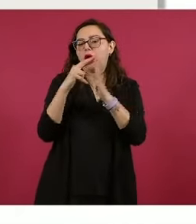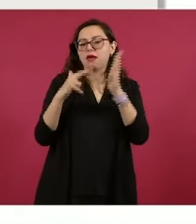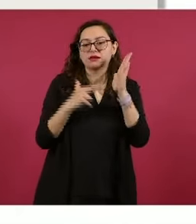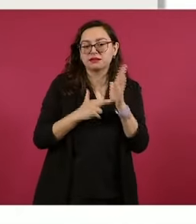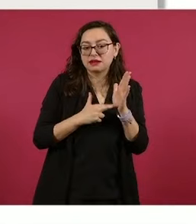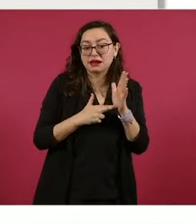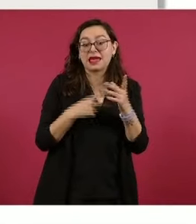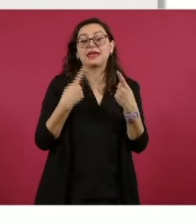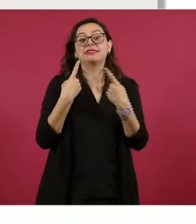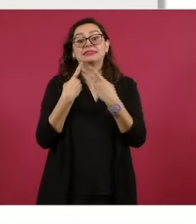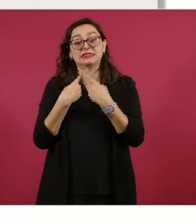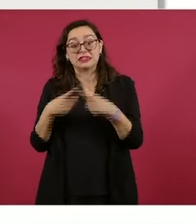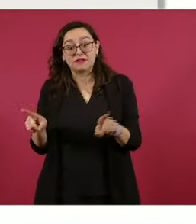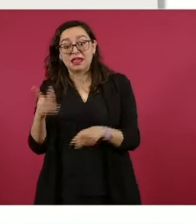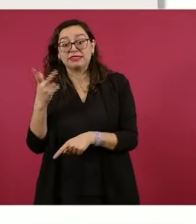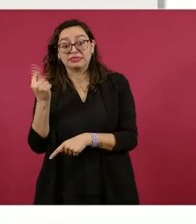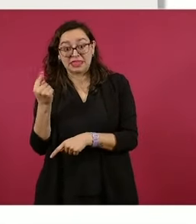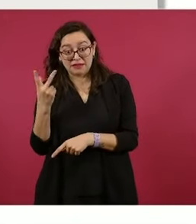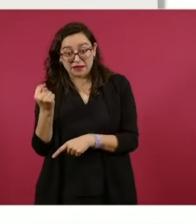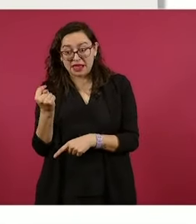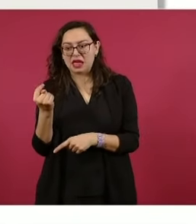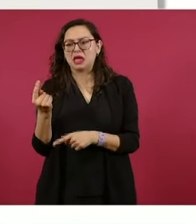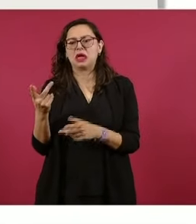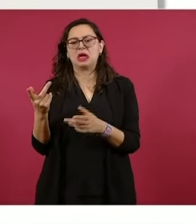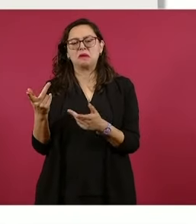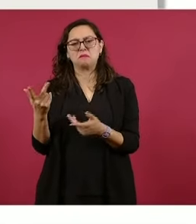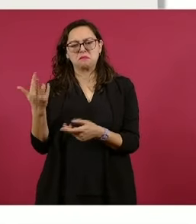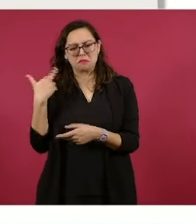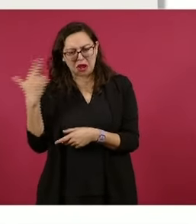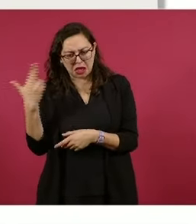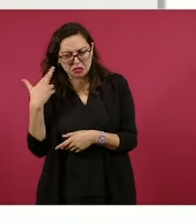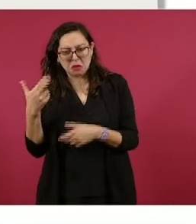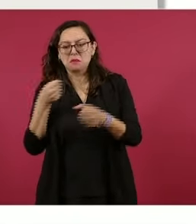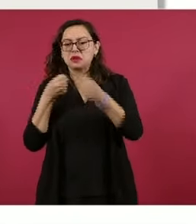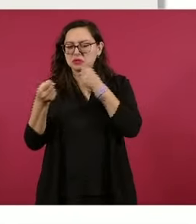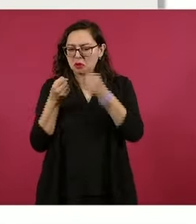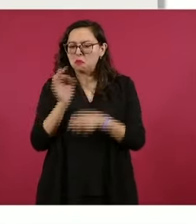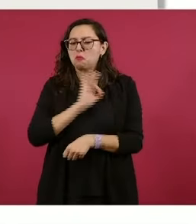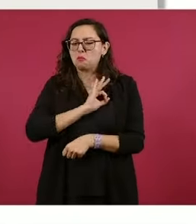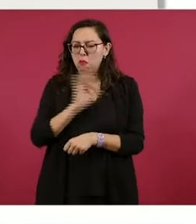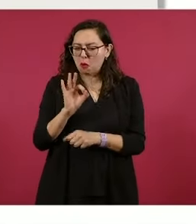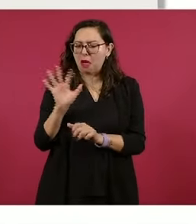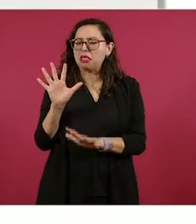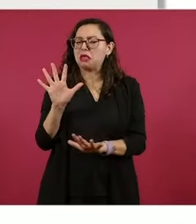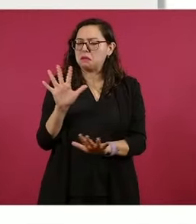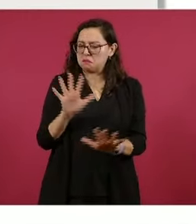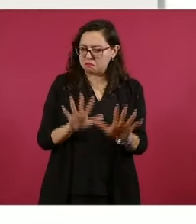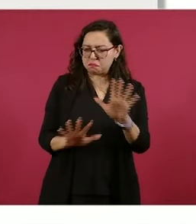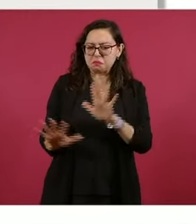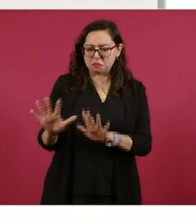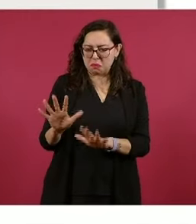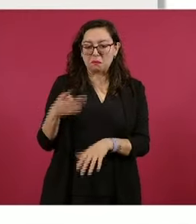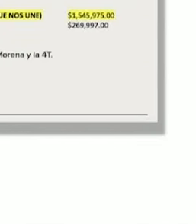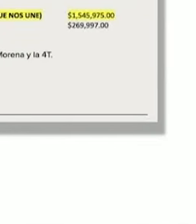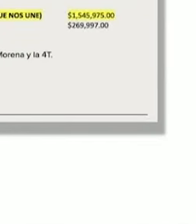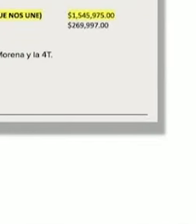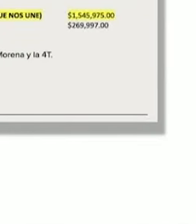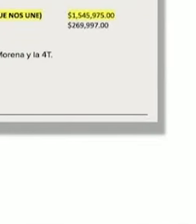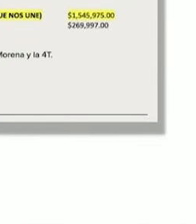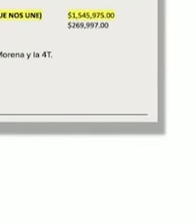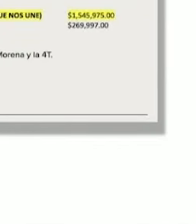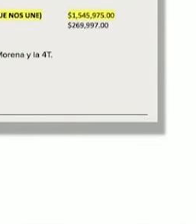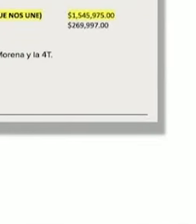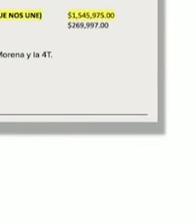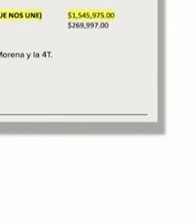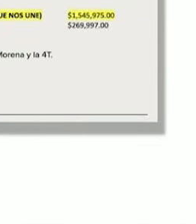de televisión, radio y prensa, que puede ser engañosa y pueden mentir y difundir fake news, al